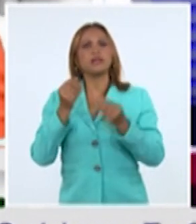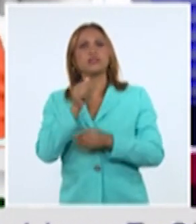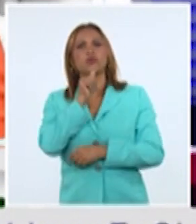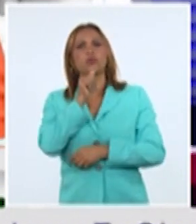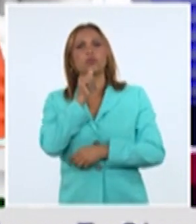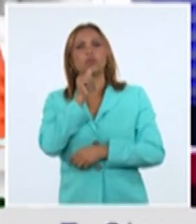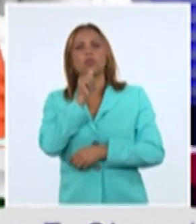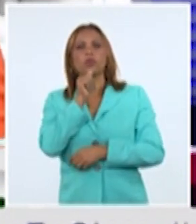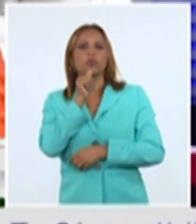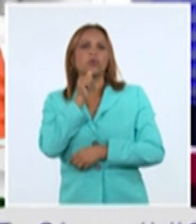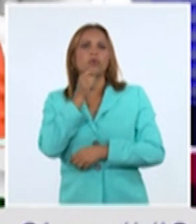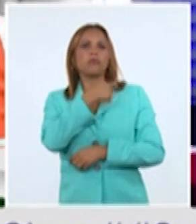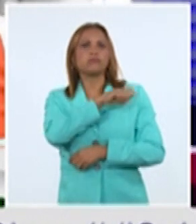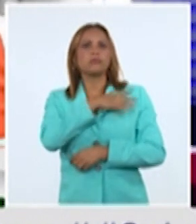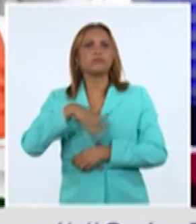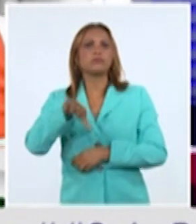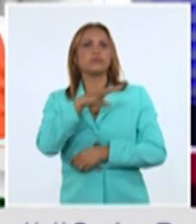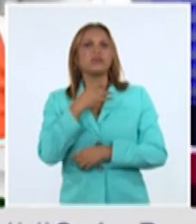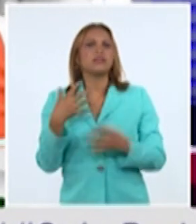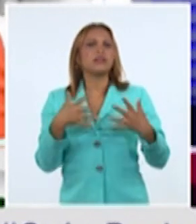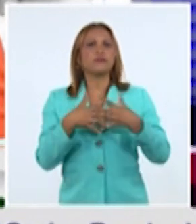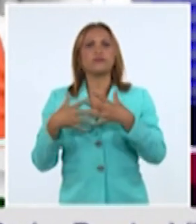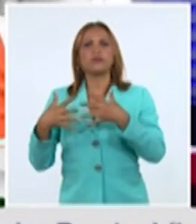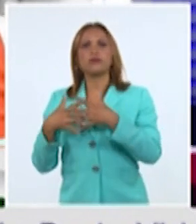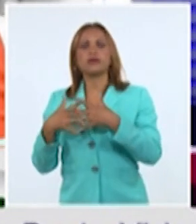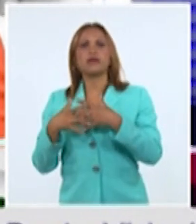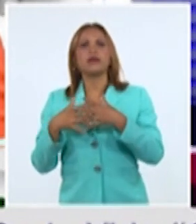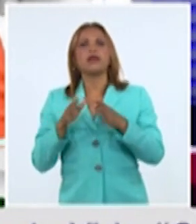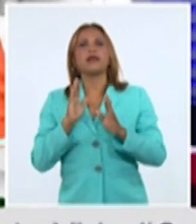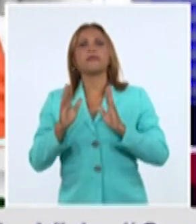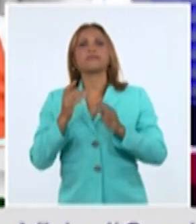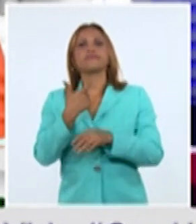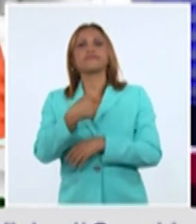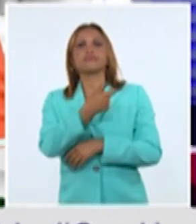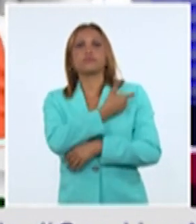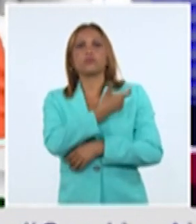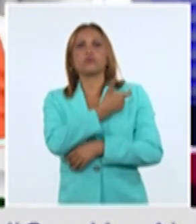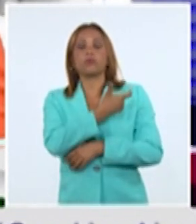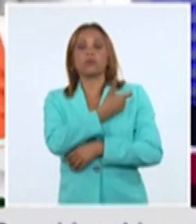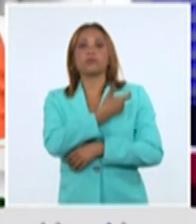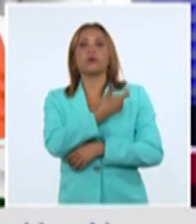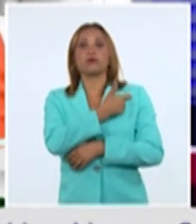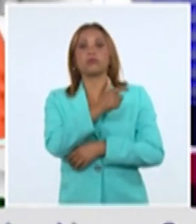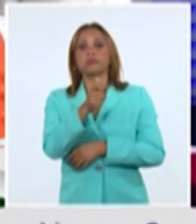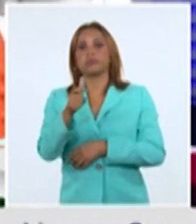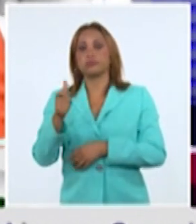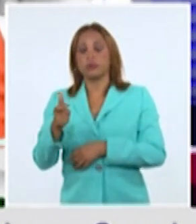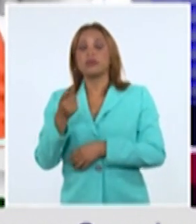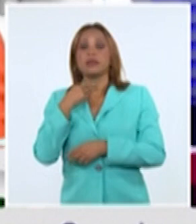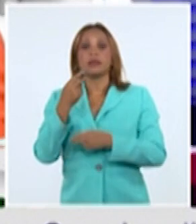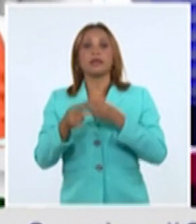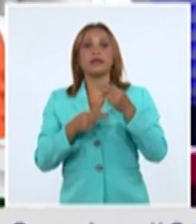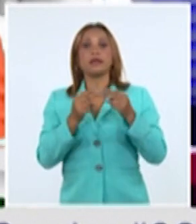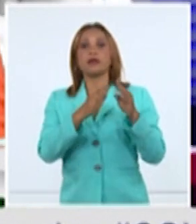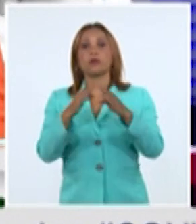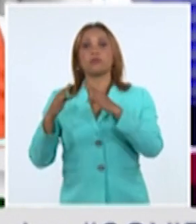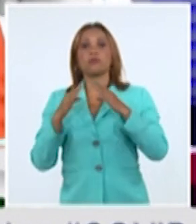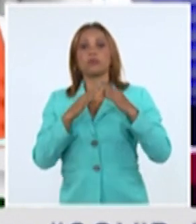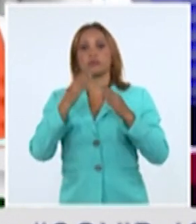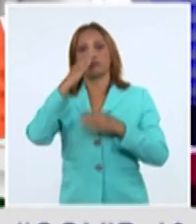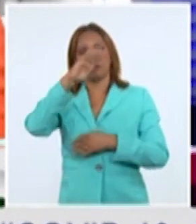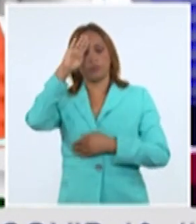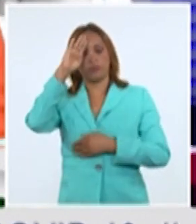población relacionadas con el esquema de vacunación anti-COVID-19 que se aplica en cada una de las comunidades del país.